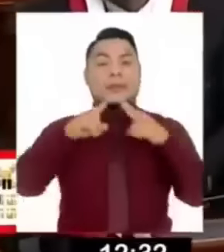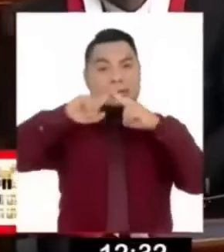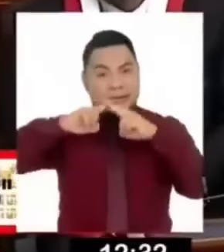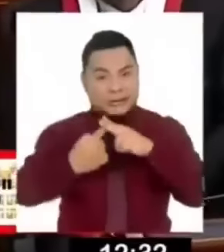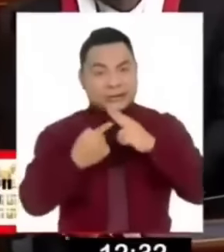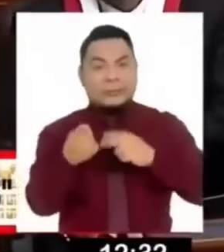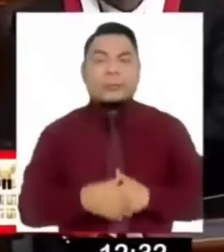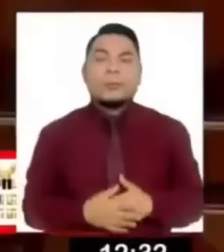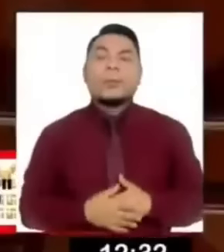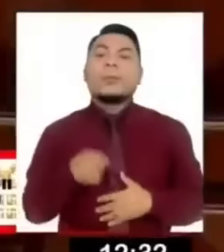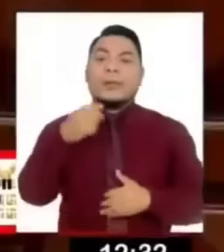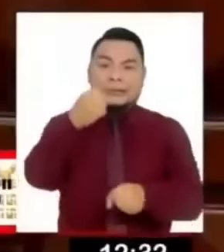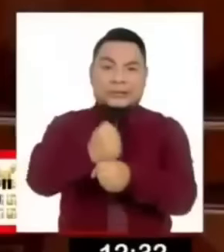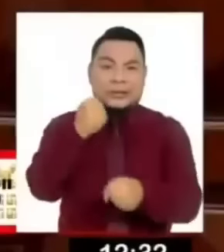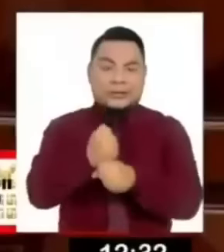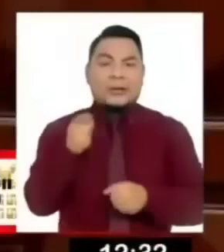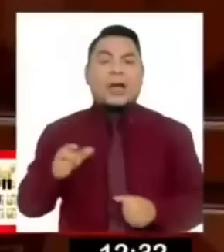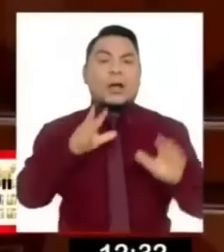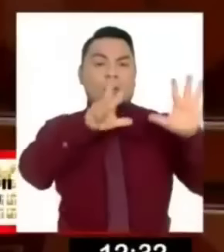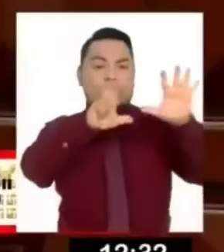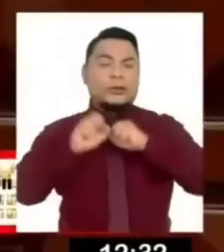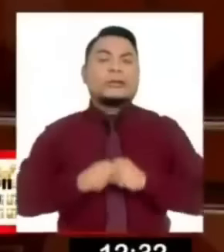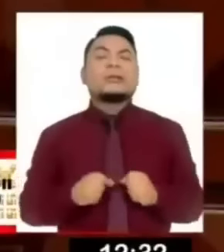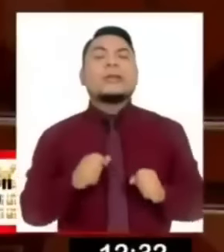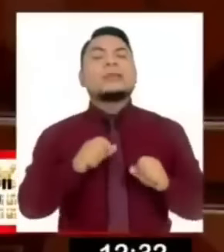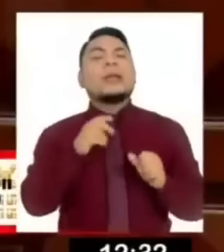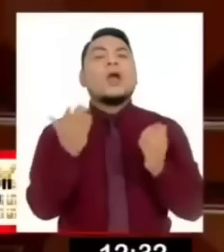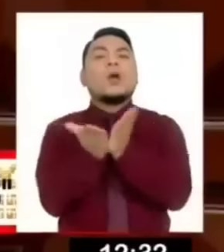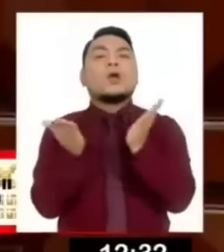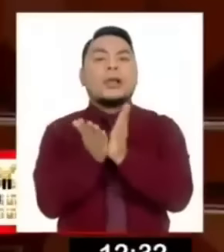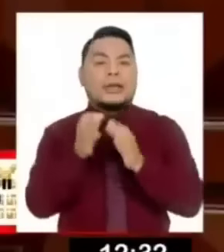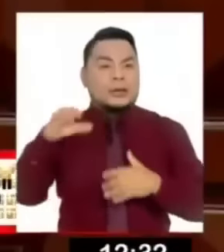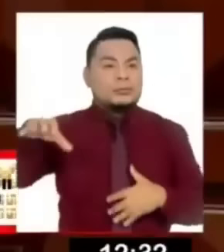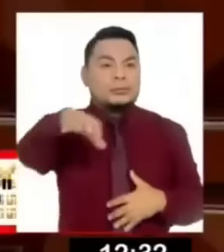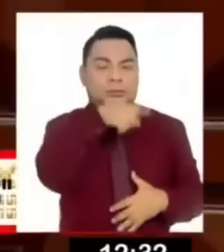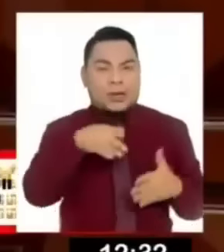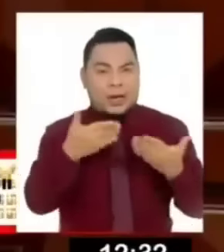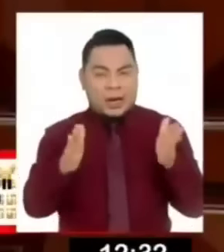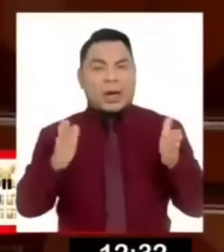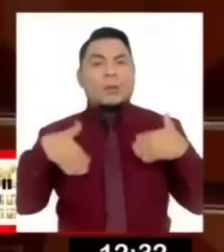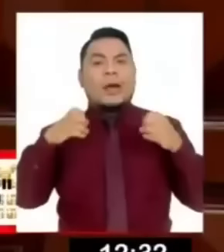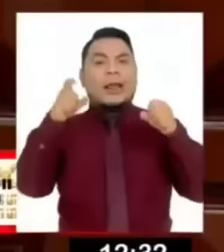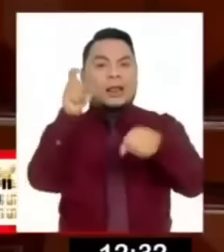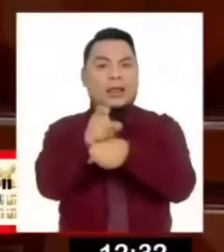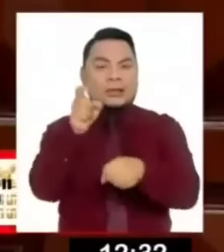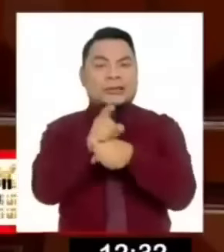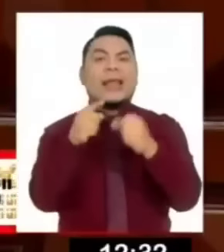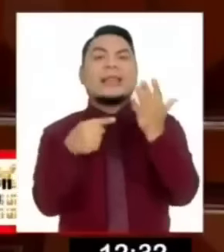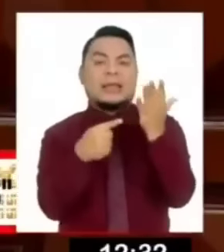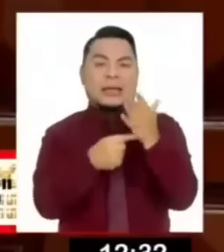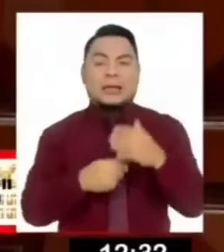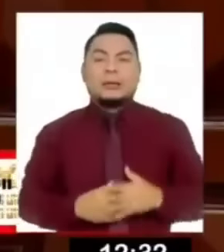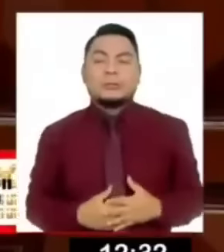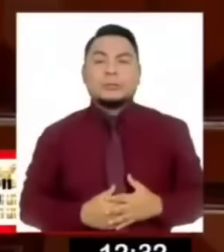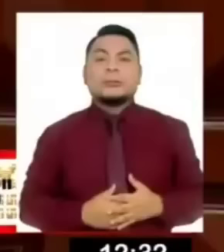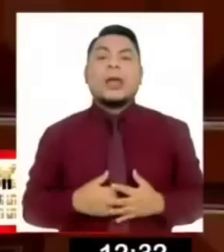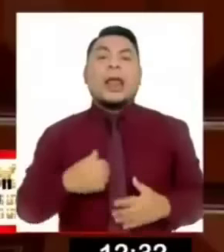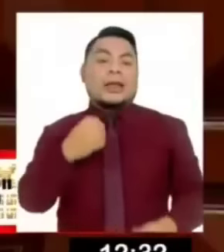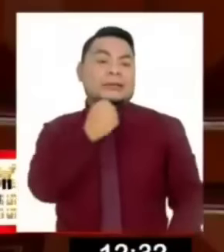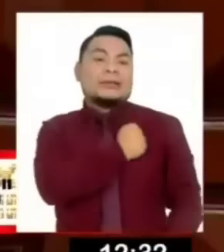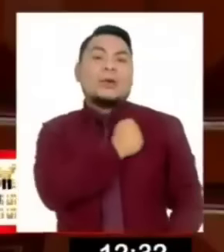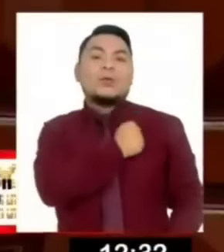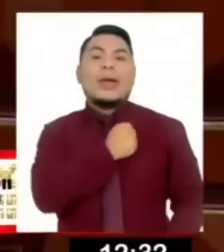Inicialmente, trabajaremos en 800 instituciones educativas habilitadas para la educación técnica, la